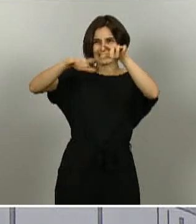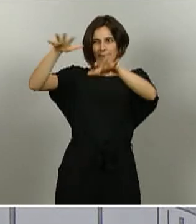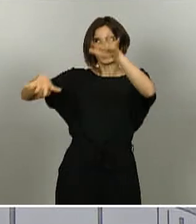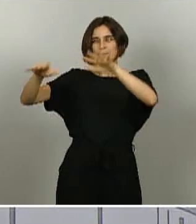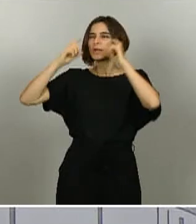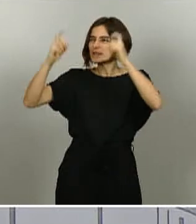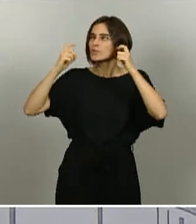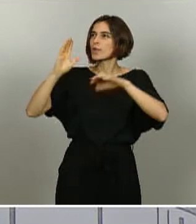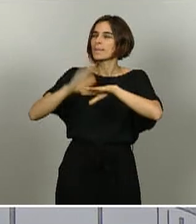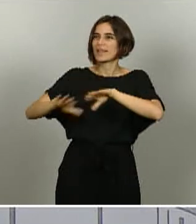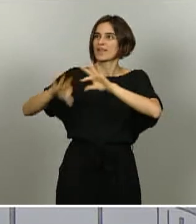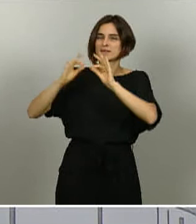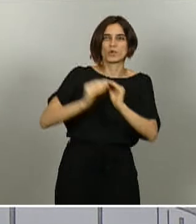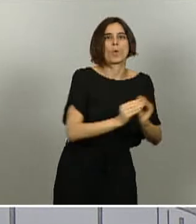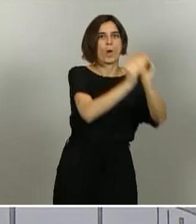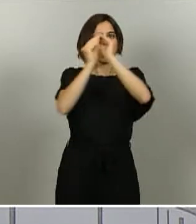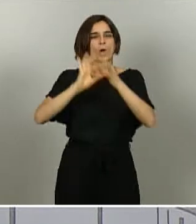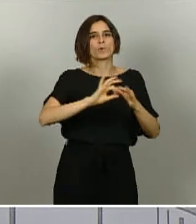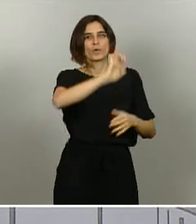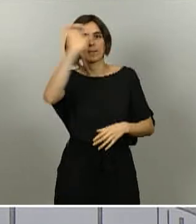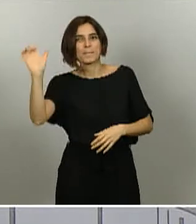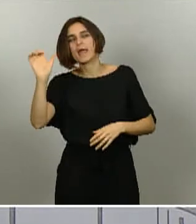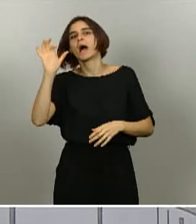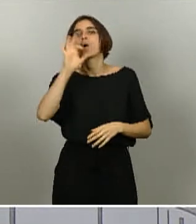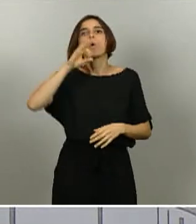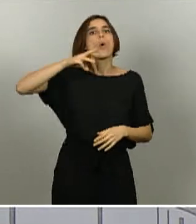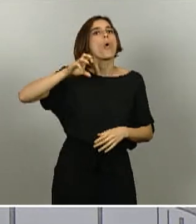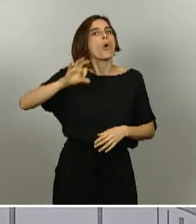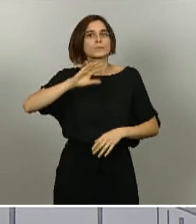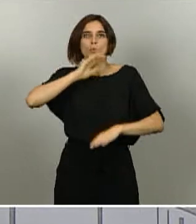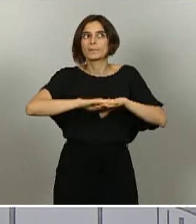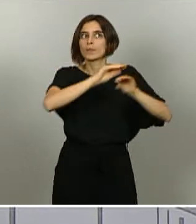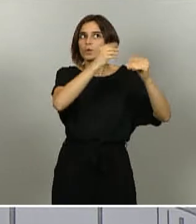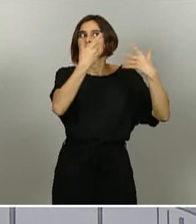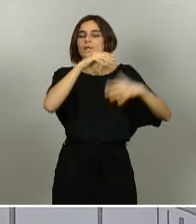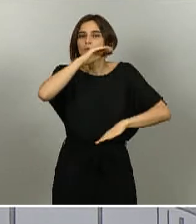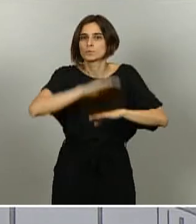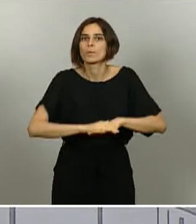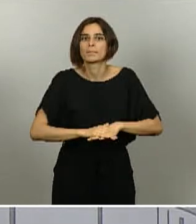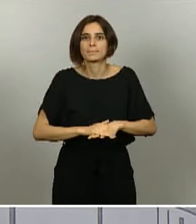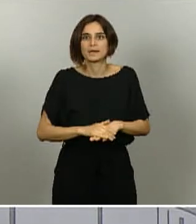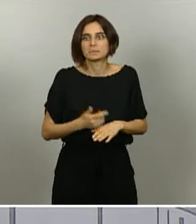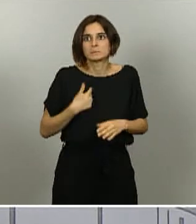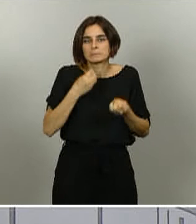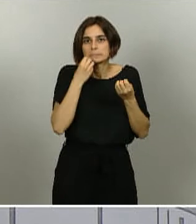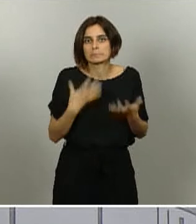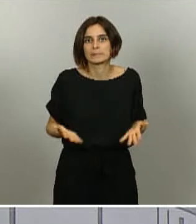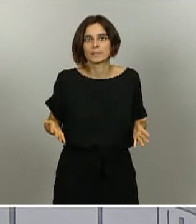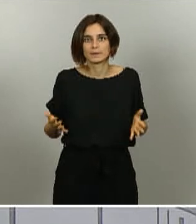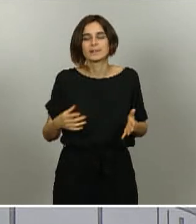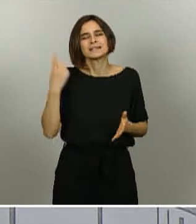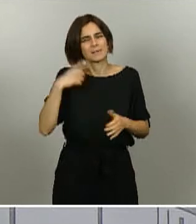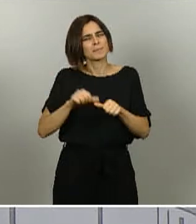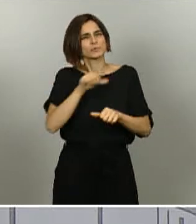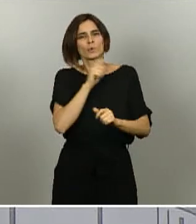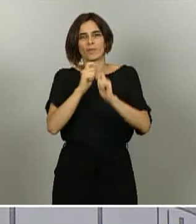Unión Europea o de la OMS, sabiendo, como ya hemos dicho también en algunas otras ruedas, que las